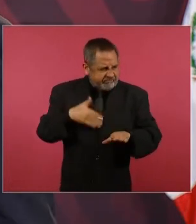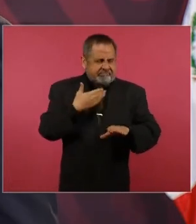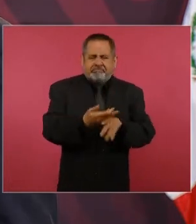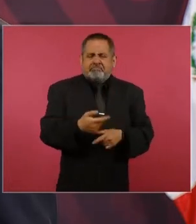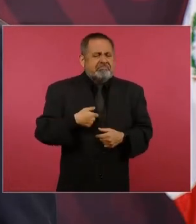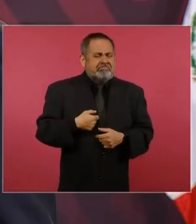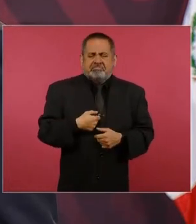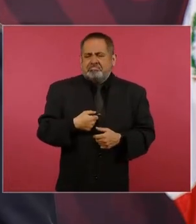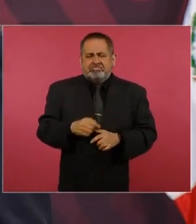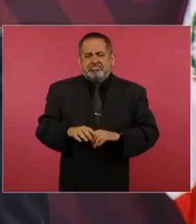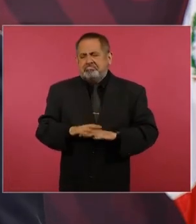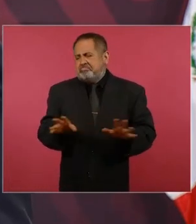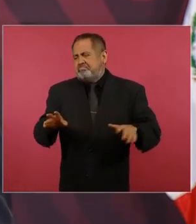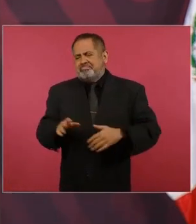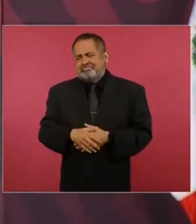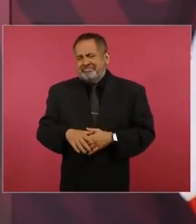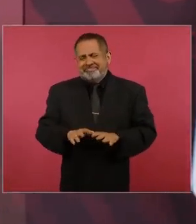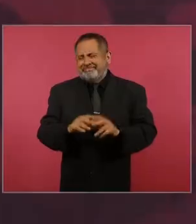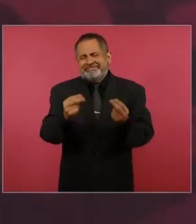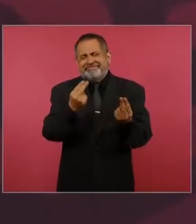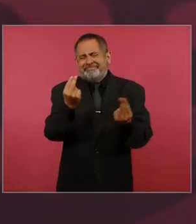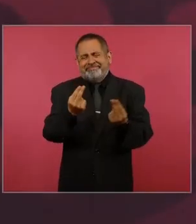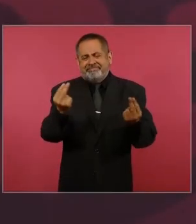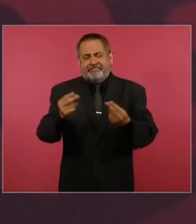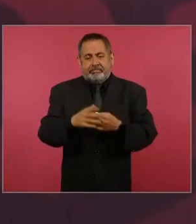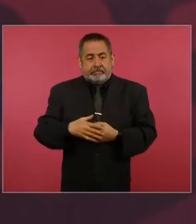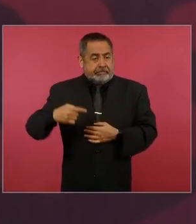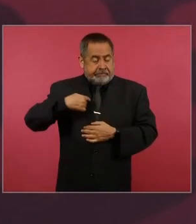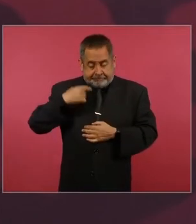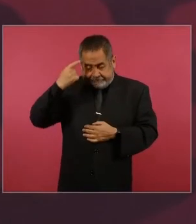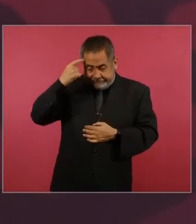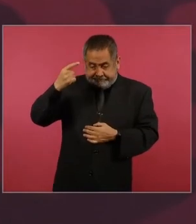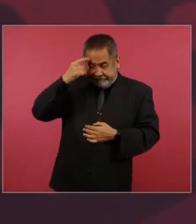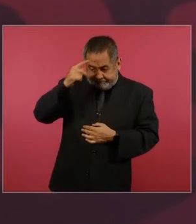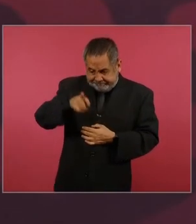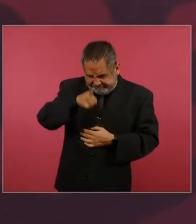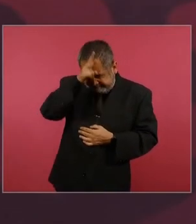porque si no, no podría yo ser feliz como lo soy.